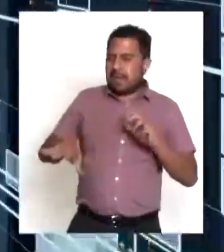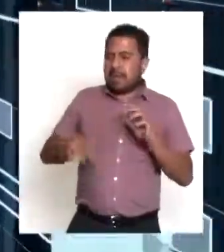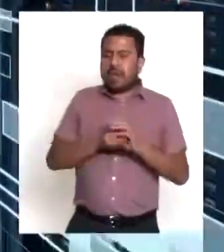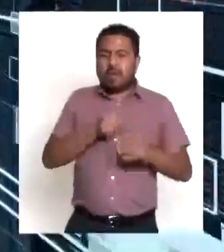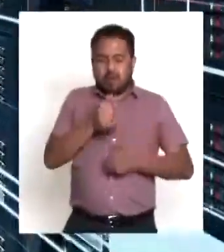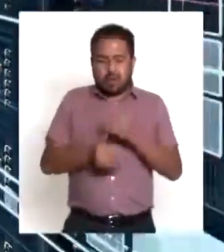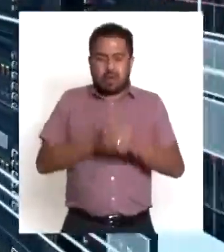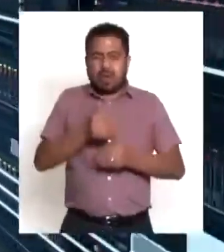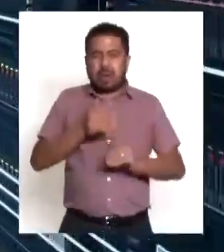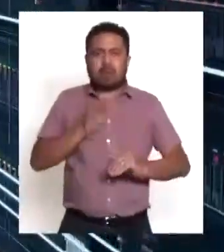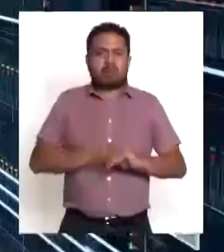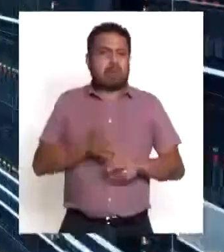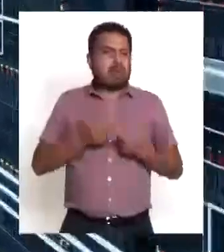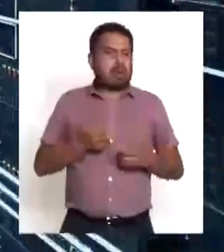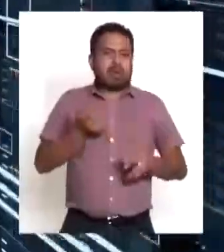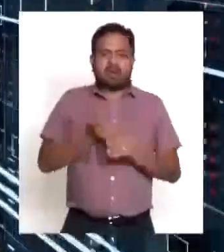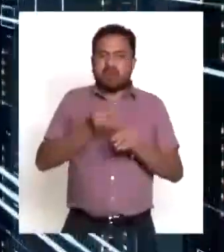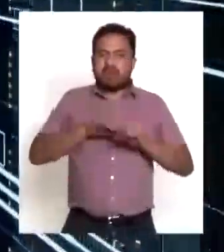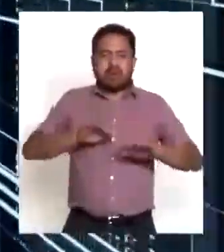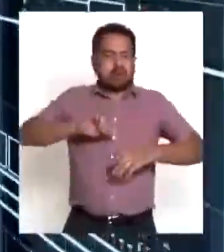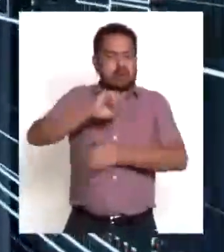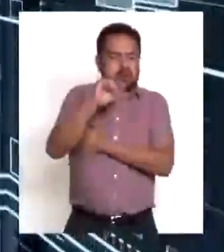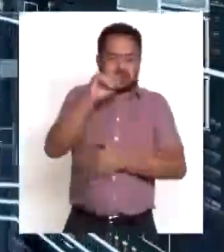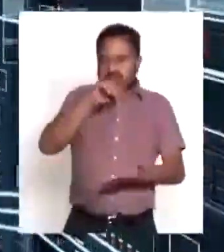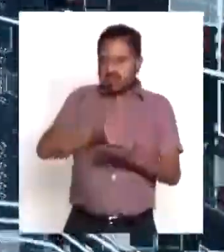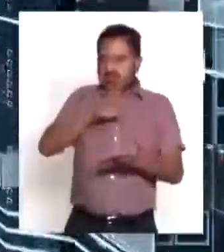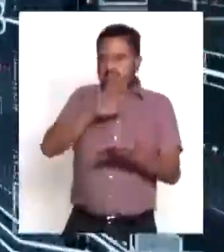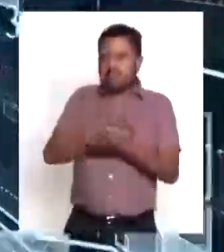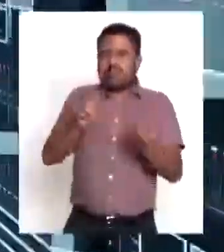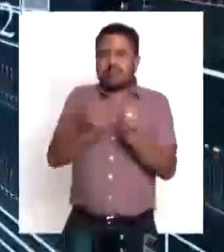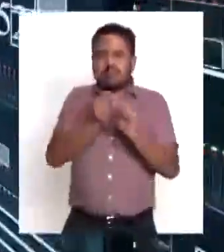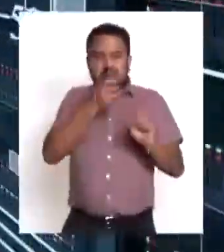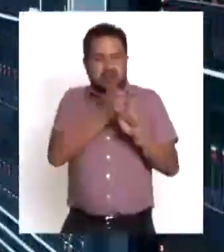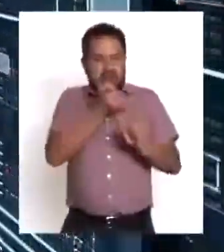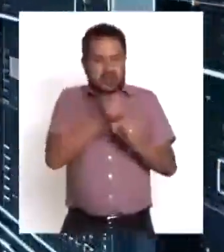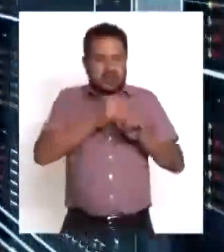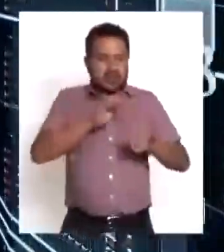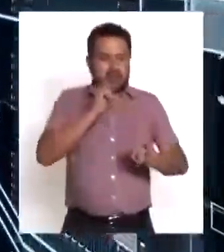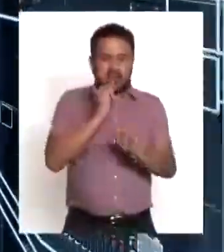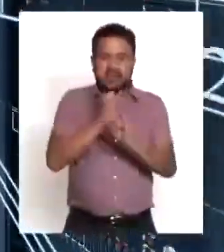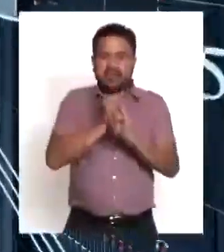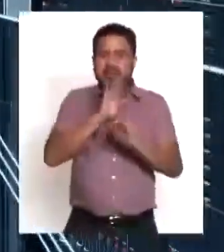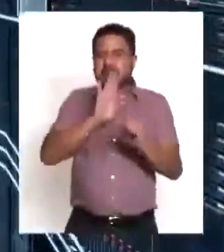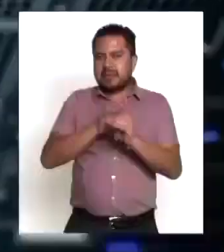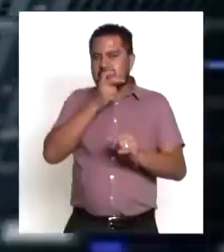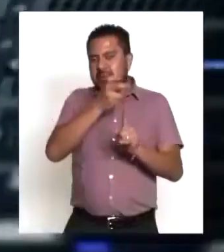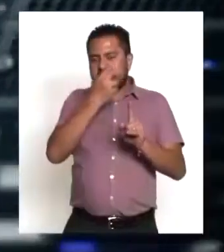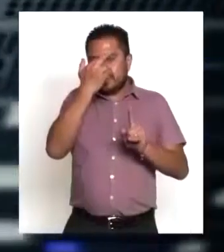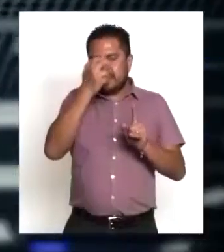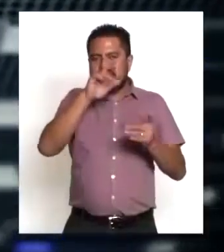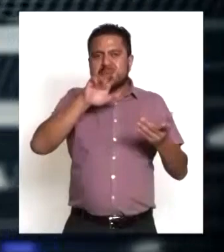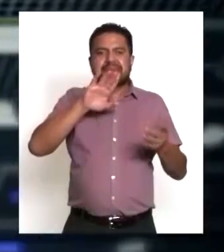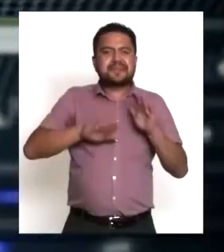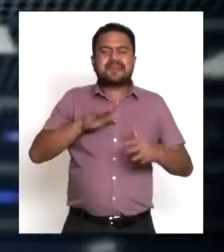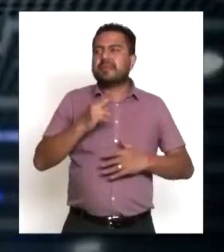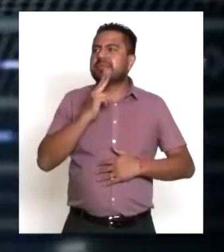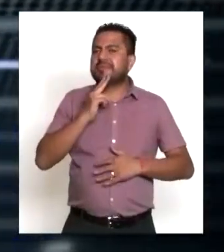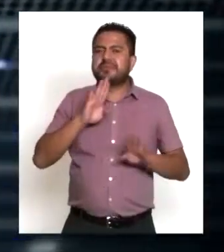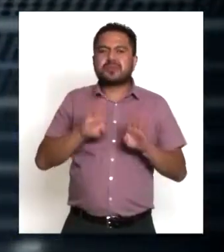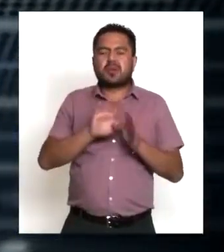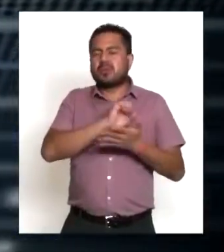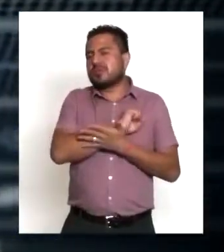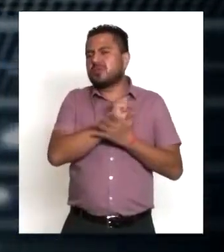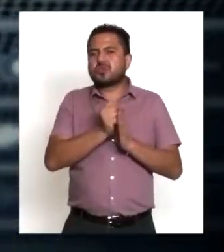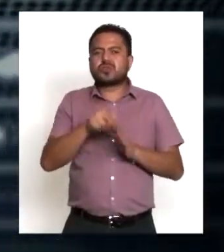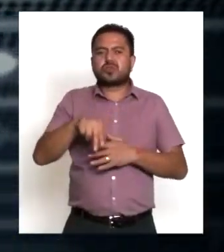para referirnos al procesamiento masivo de datos y al almacenamiento de esta información en Internet. Por esa razón, a veces se usan